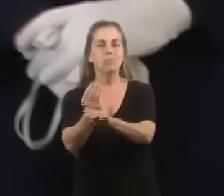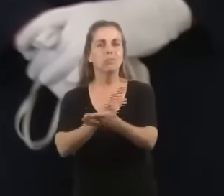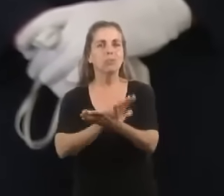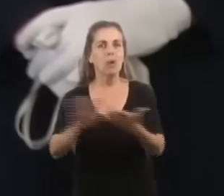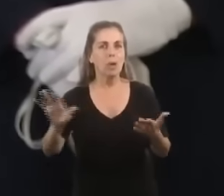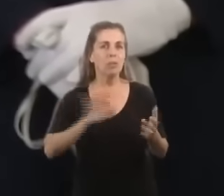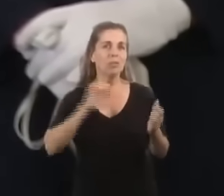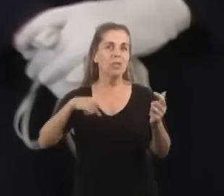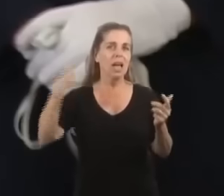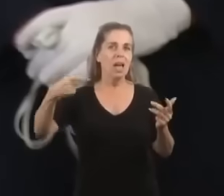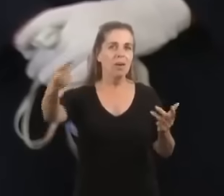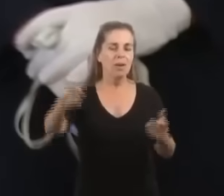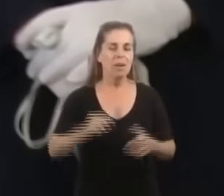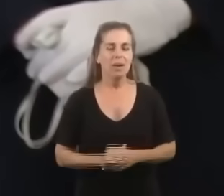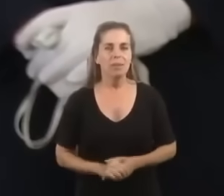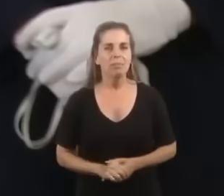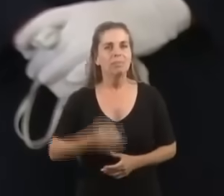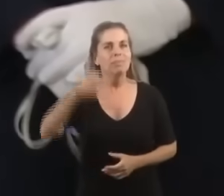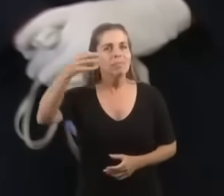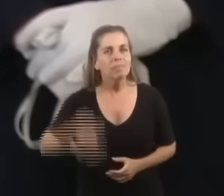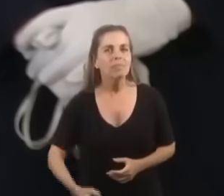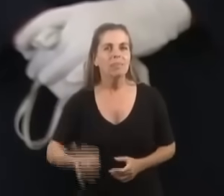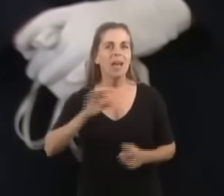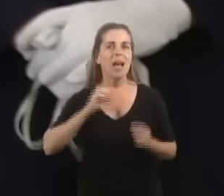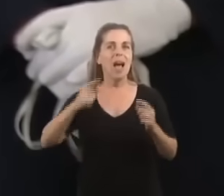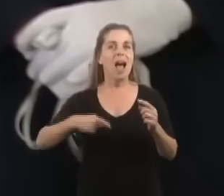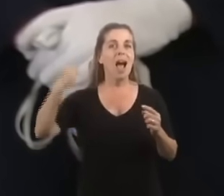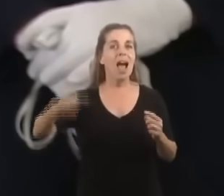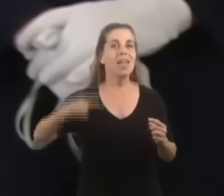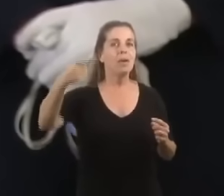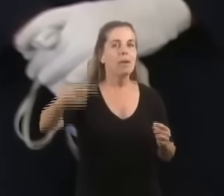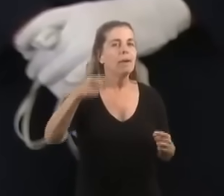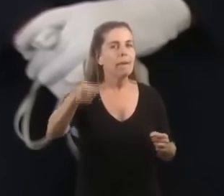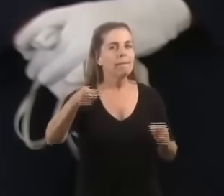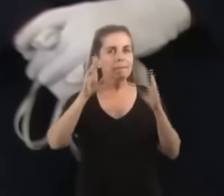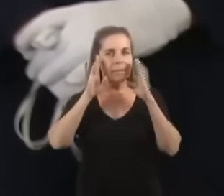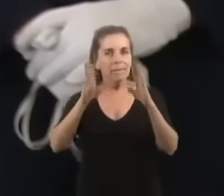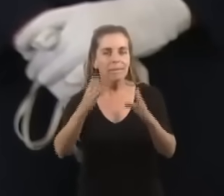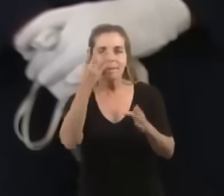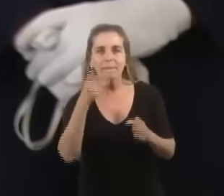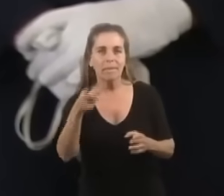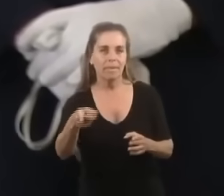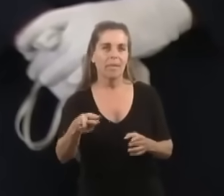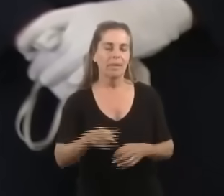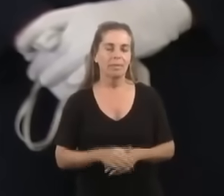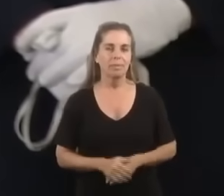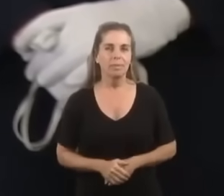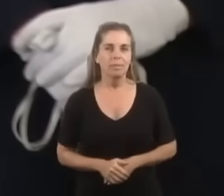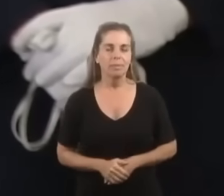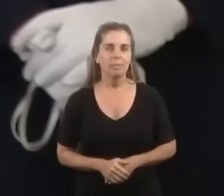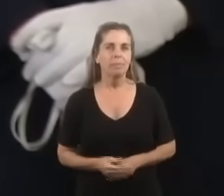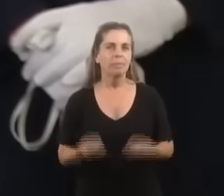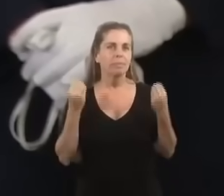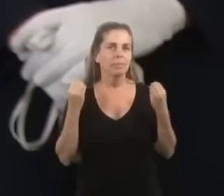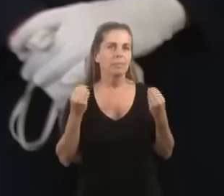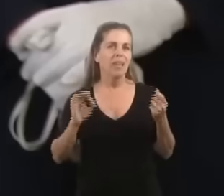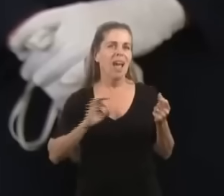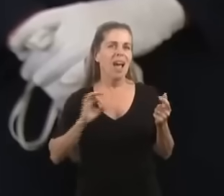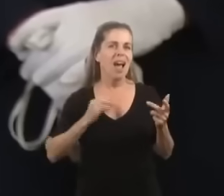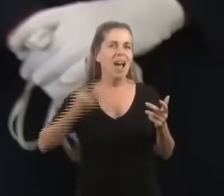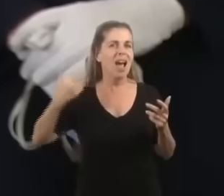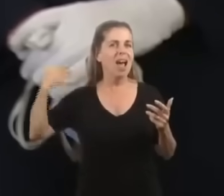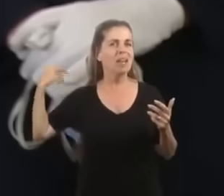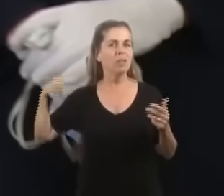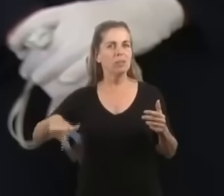venideros es precisamente los años venideros de lo que me gustaría hablar ahora durante muchos años en este país se